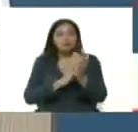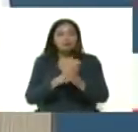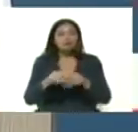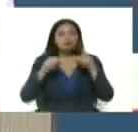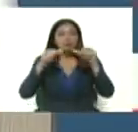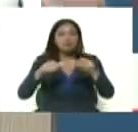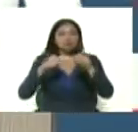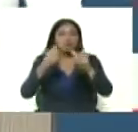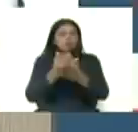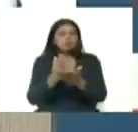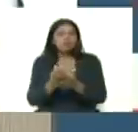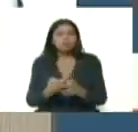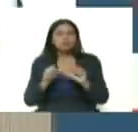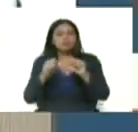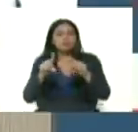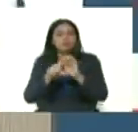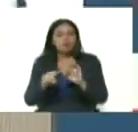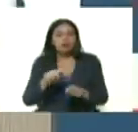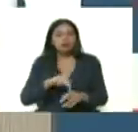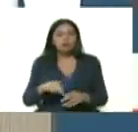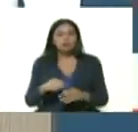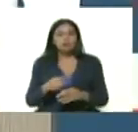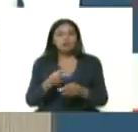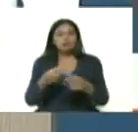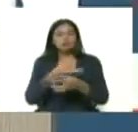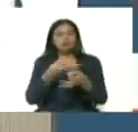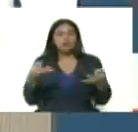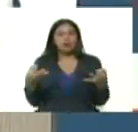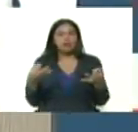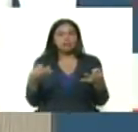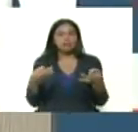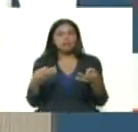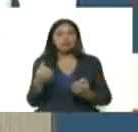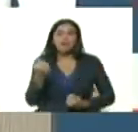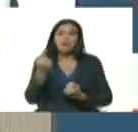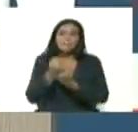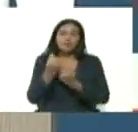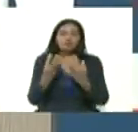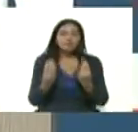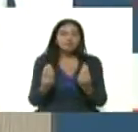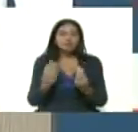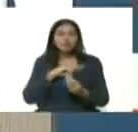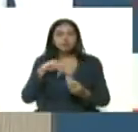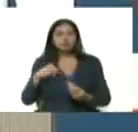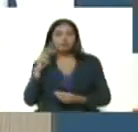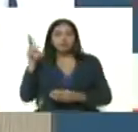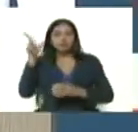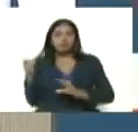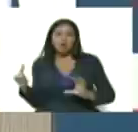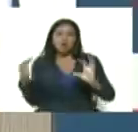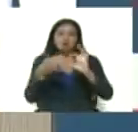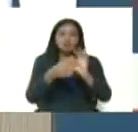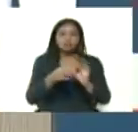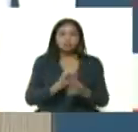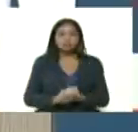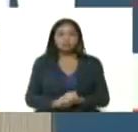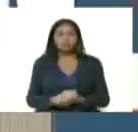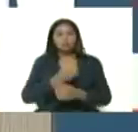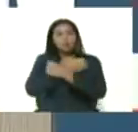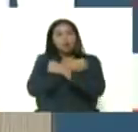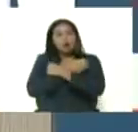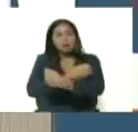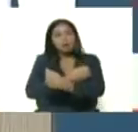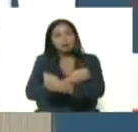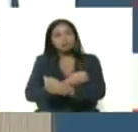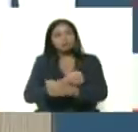y continuar en esta inmensa operación de solidaridad entre todas y todos. Un gran abrazo